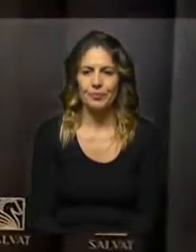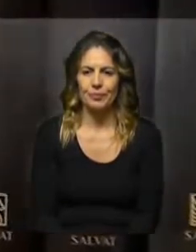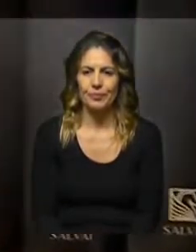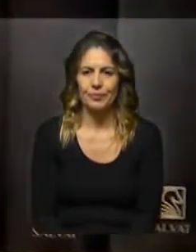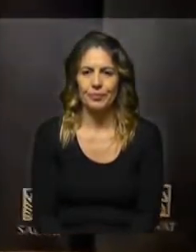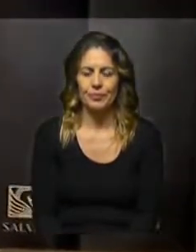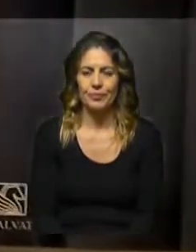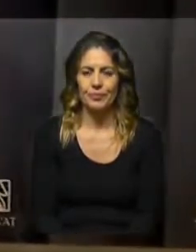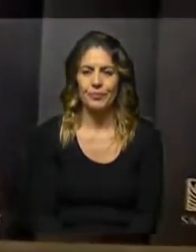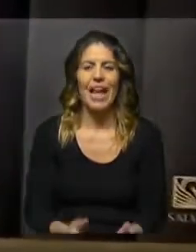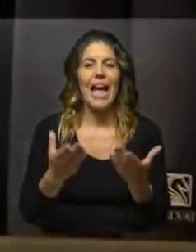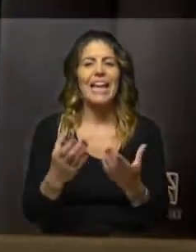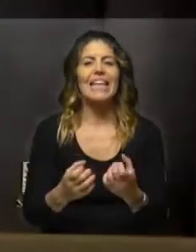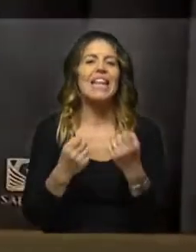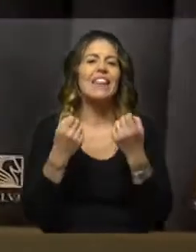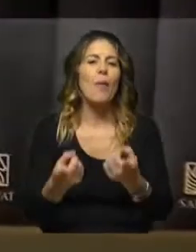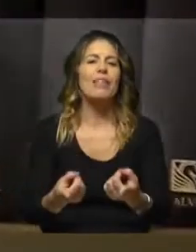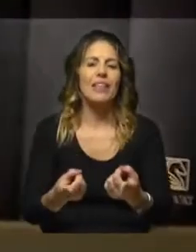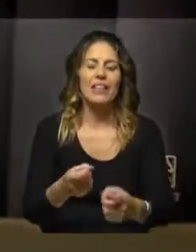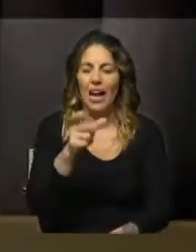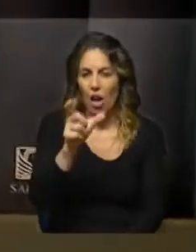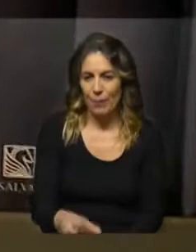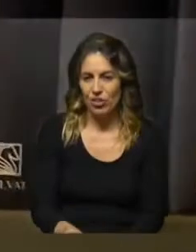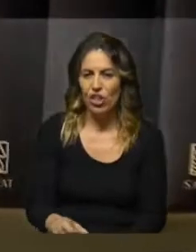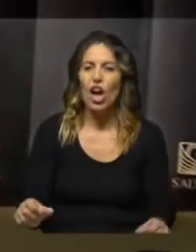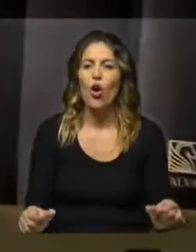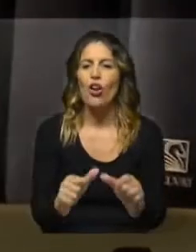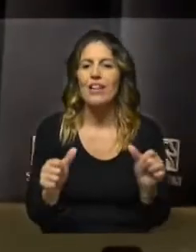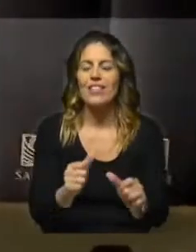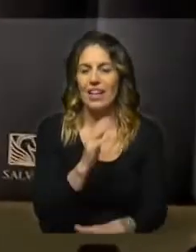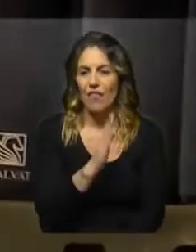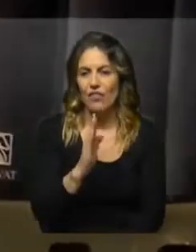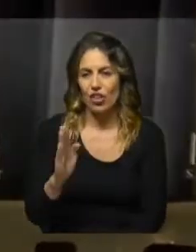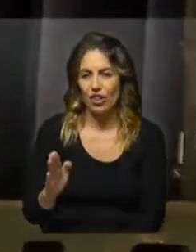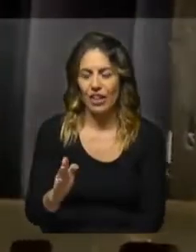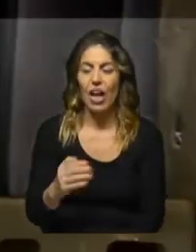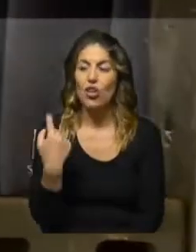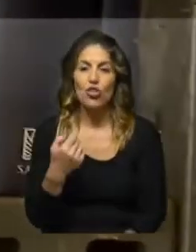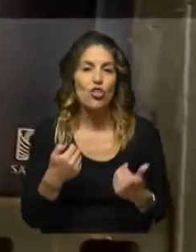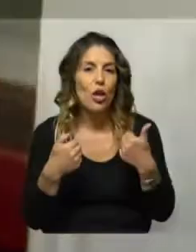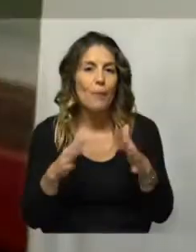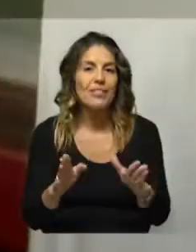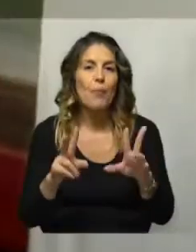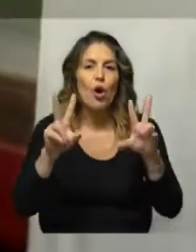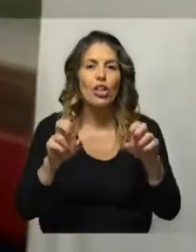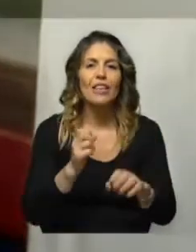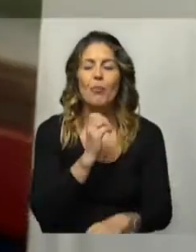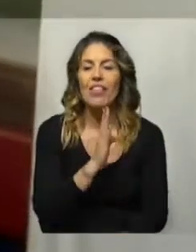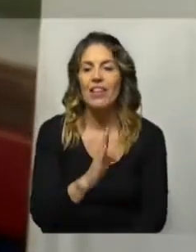¿Qué es lo que quieren transmitirle a la gente con la realización de la biblioteca? Nosotros empezamos con el tema de la